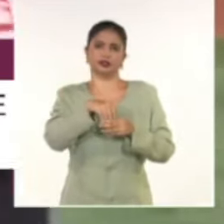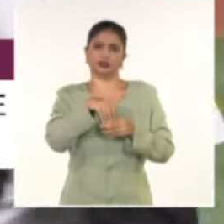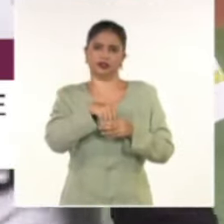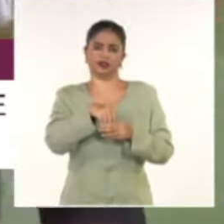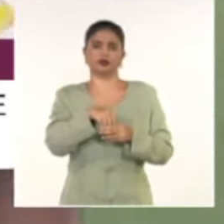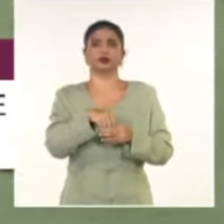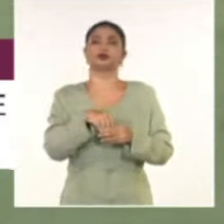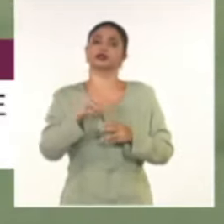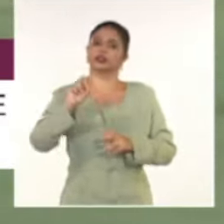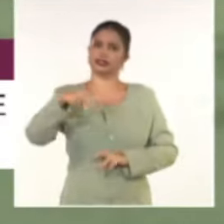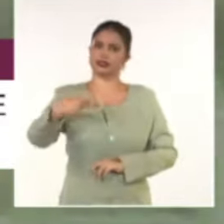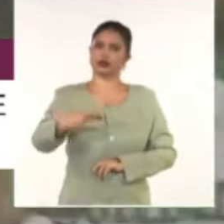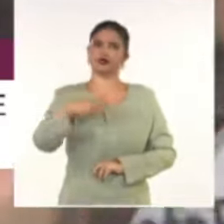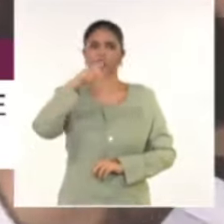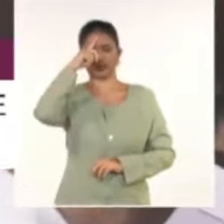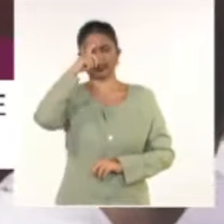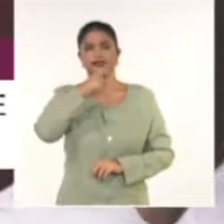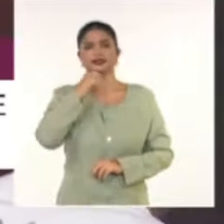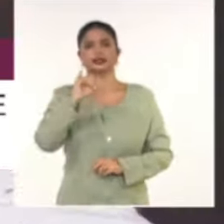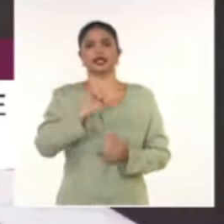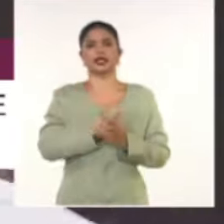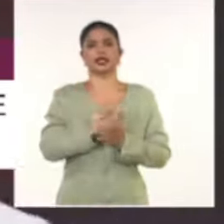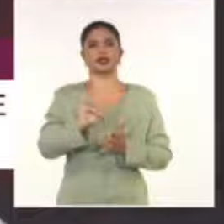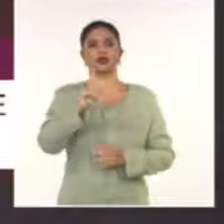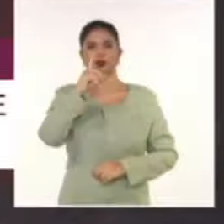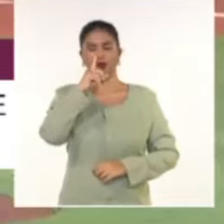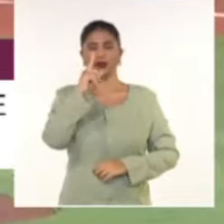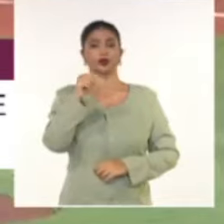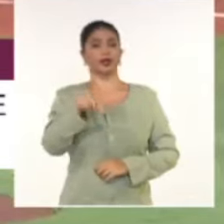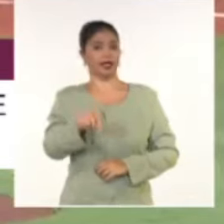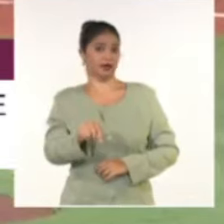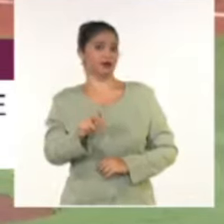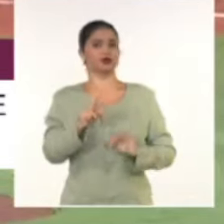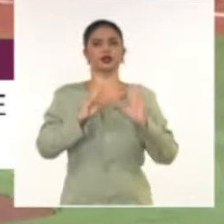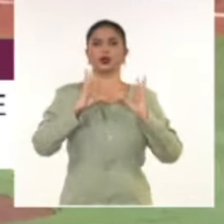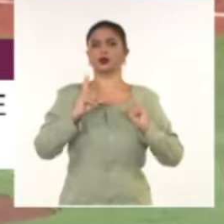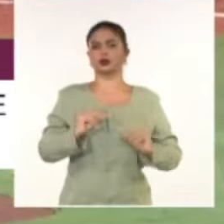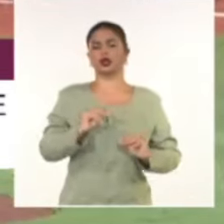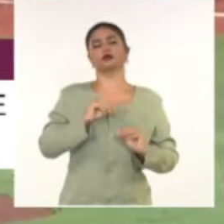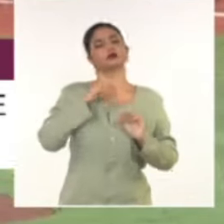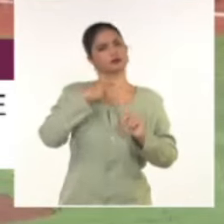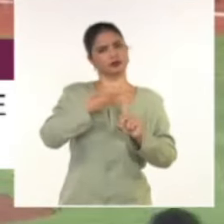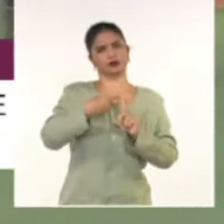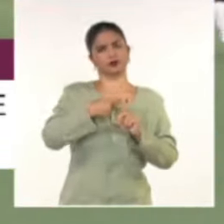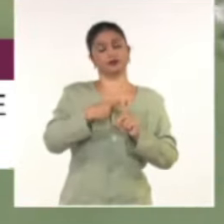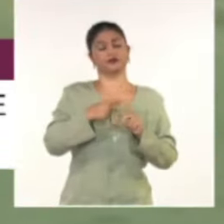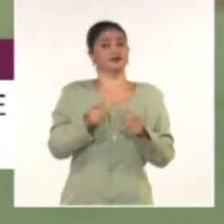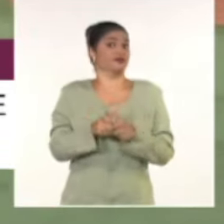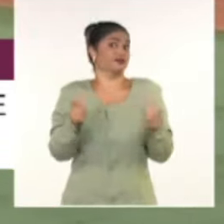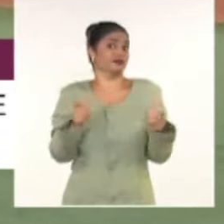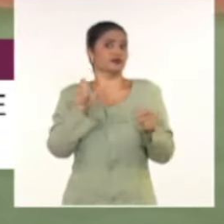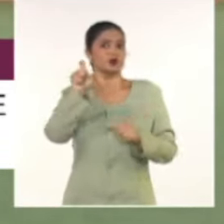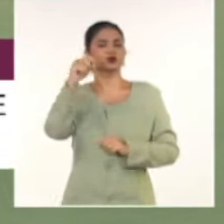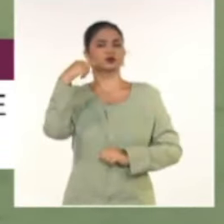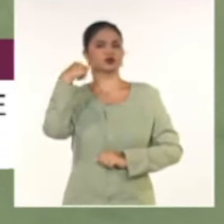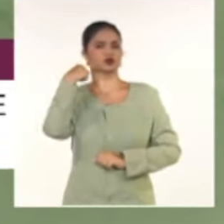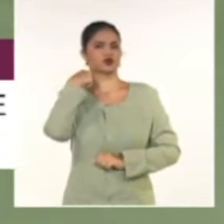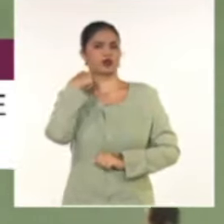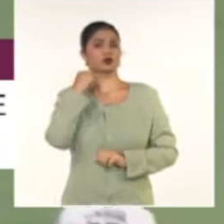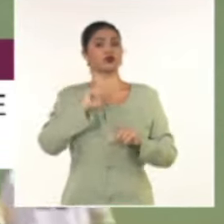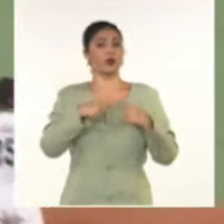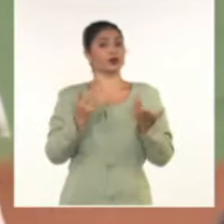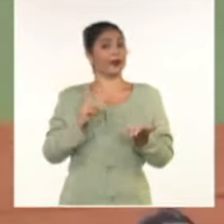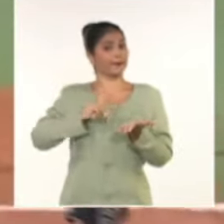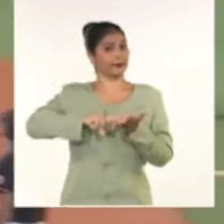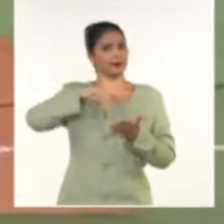detrás de los Leones de Seibu. Una buena parte del protagonismo en esos resultados, sobre todo en los últimos años, proviene del talento cubano que se